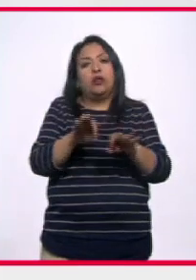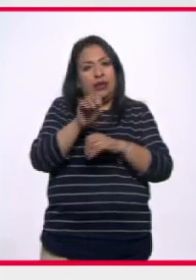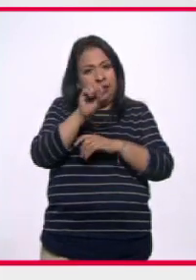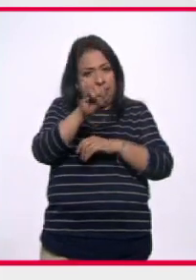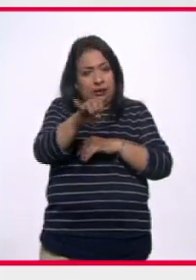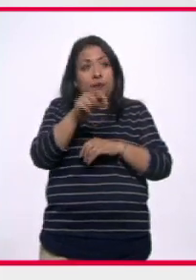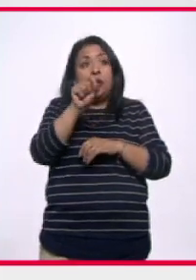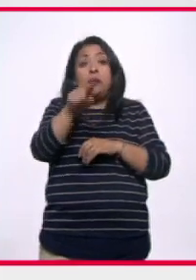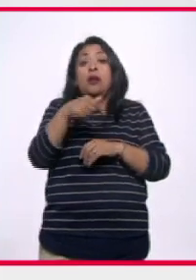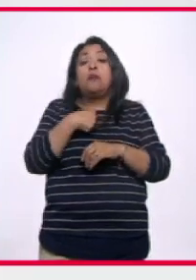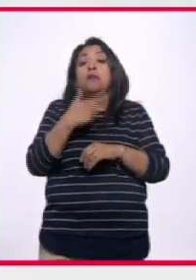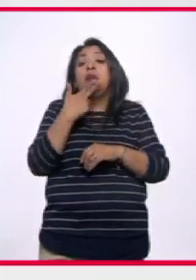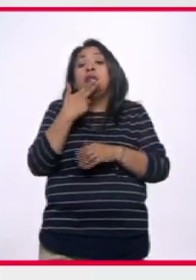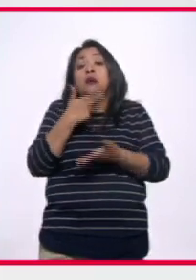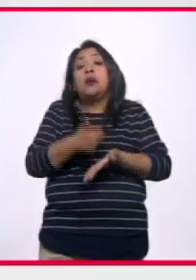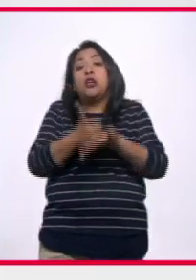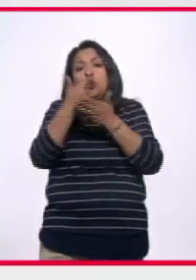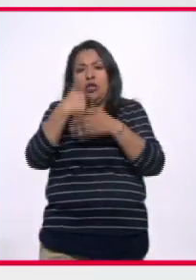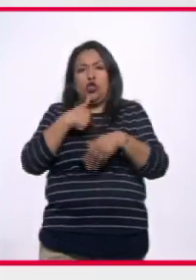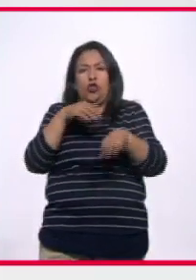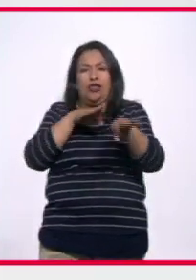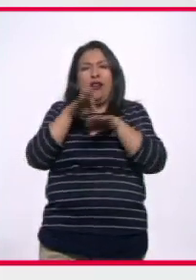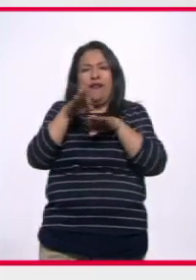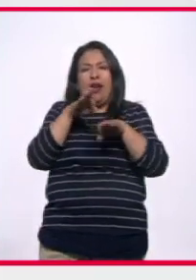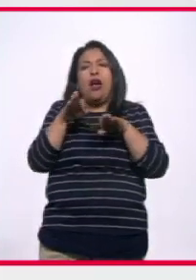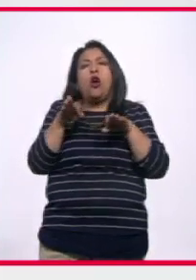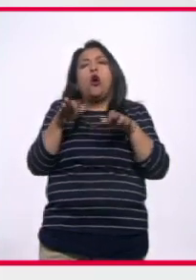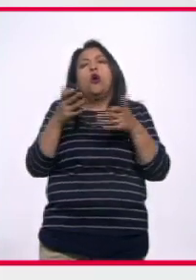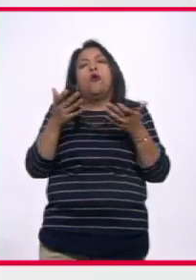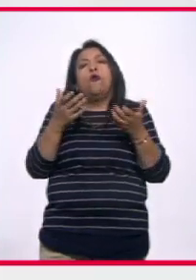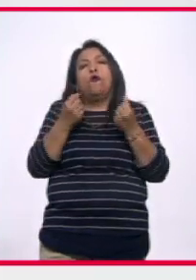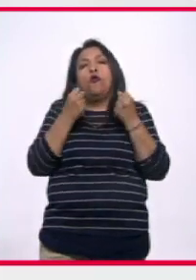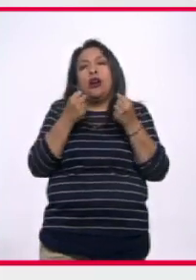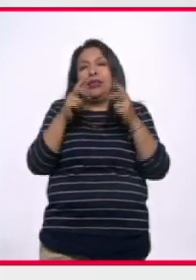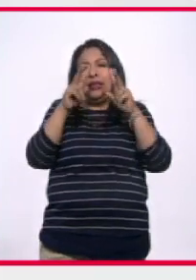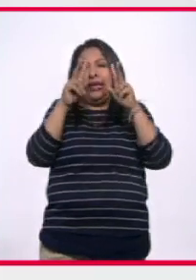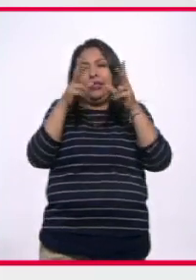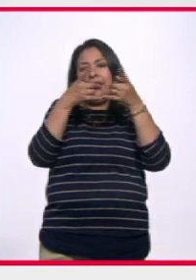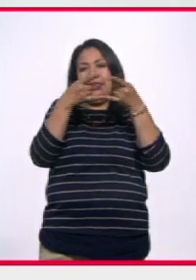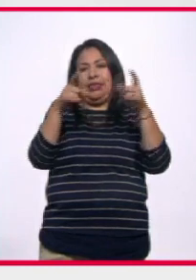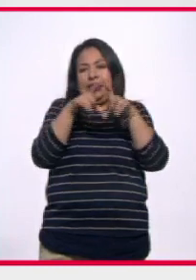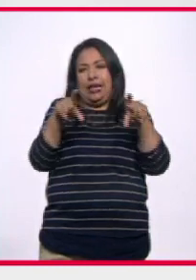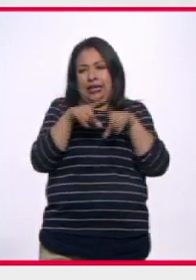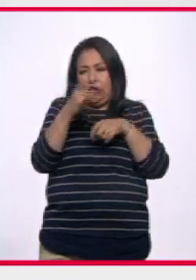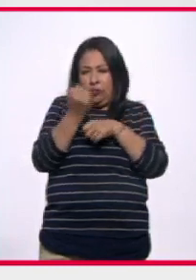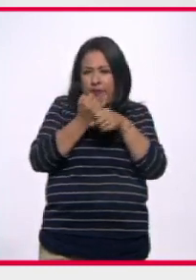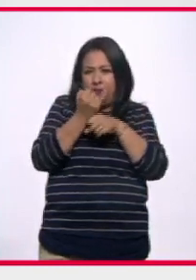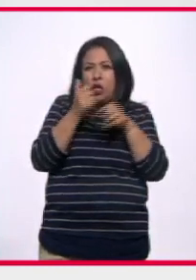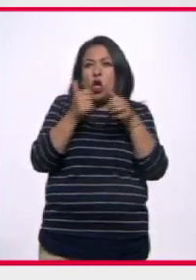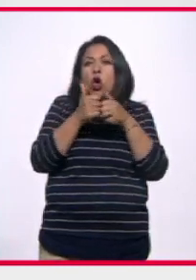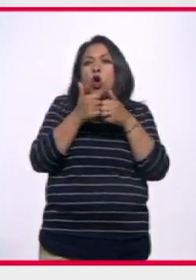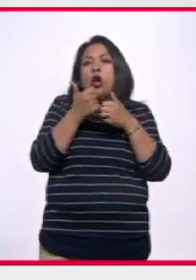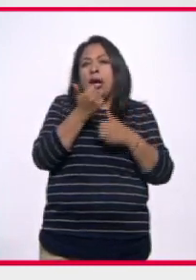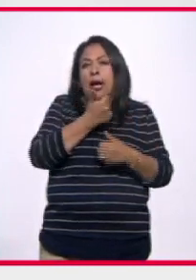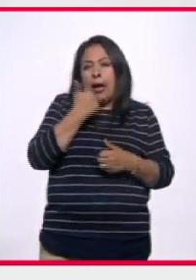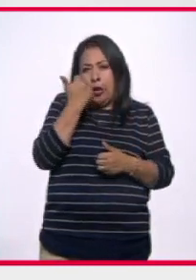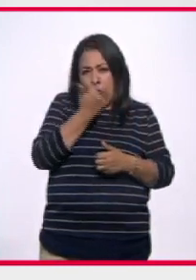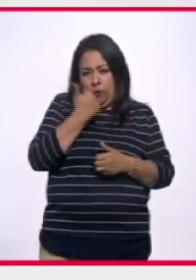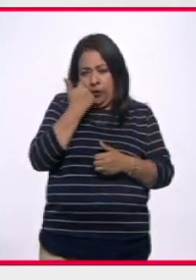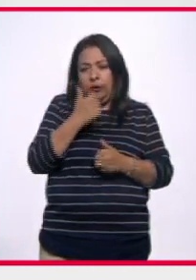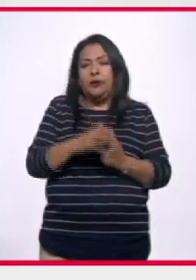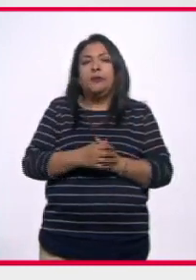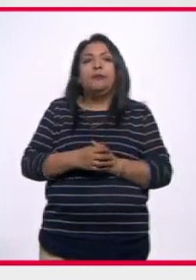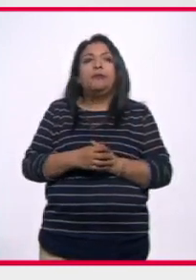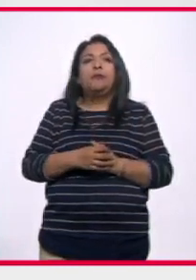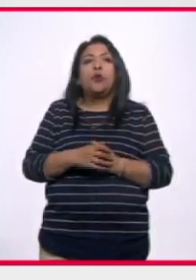además me sirve mucho porque yo trabajo muy profundamente los textos y el análisis de textos con los alumnos y